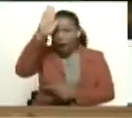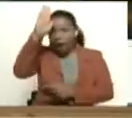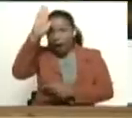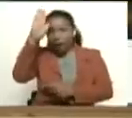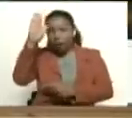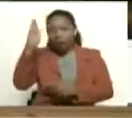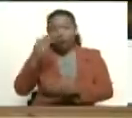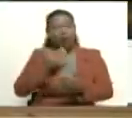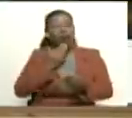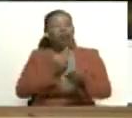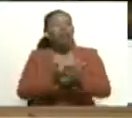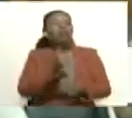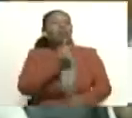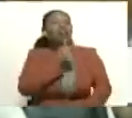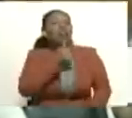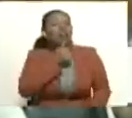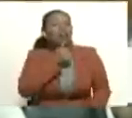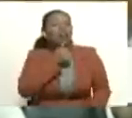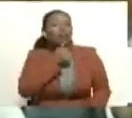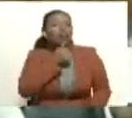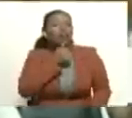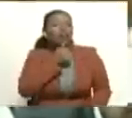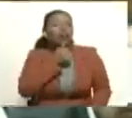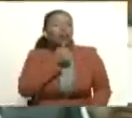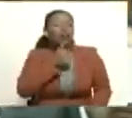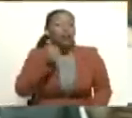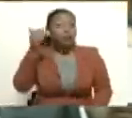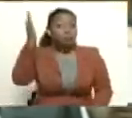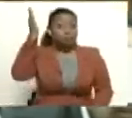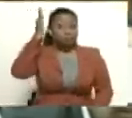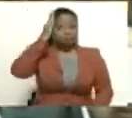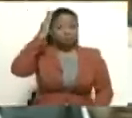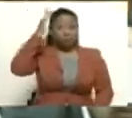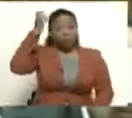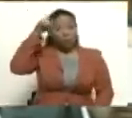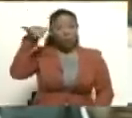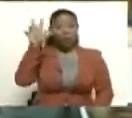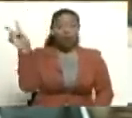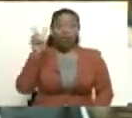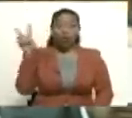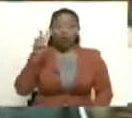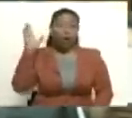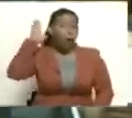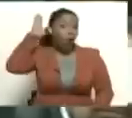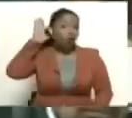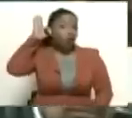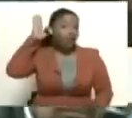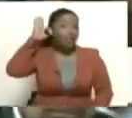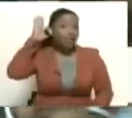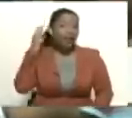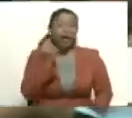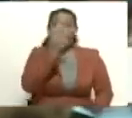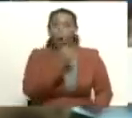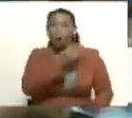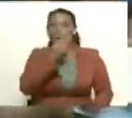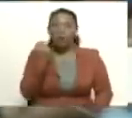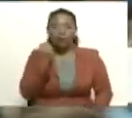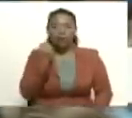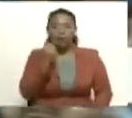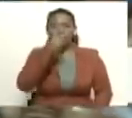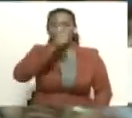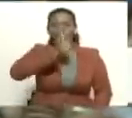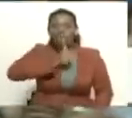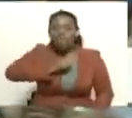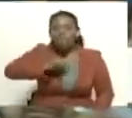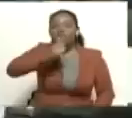Gracias a la inmensa sabiduría de este pueblo, a la conciencia, al compromiso y